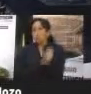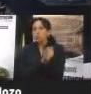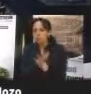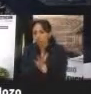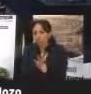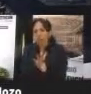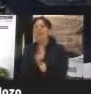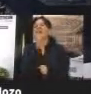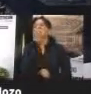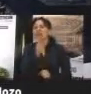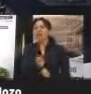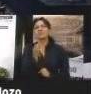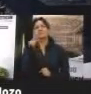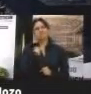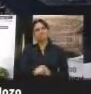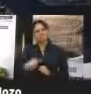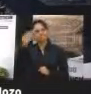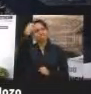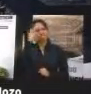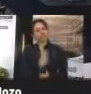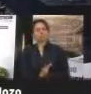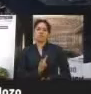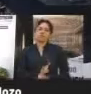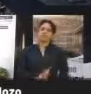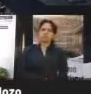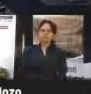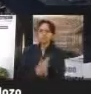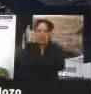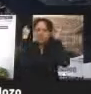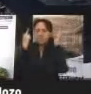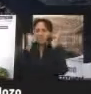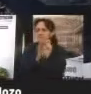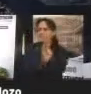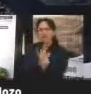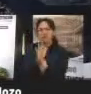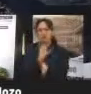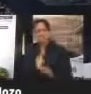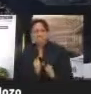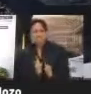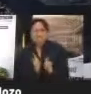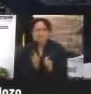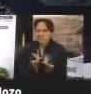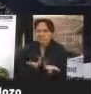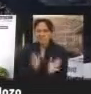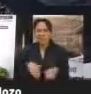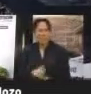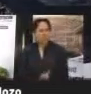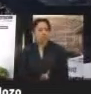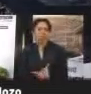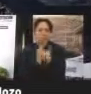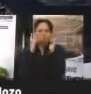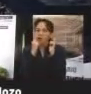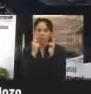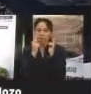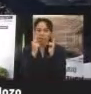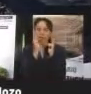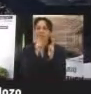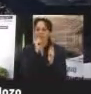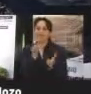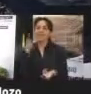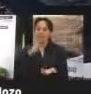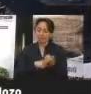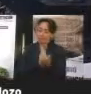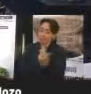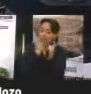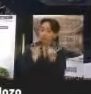sentido libertario, que aboga por las libertades a ultranza, sino igualitario, para el cual las